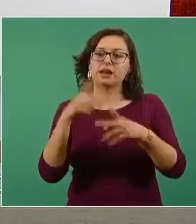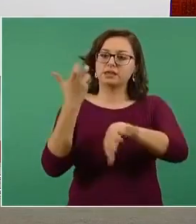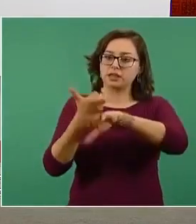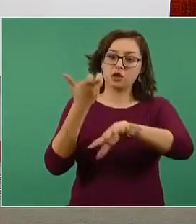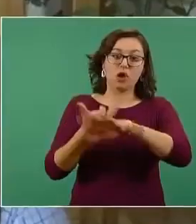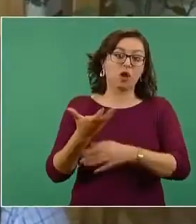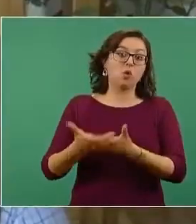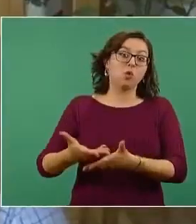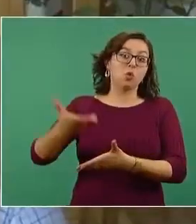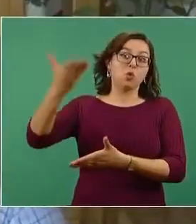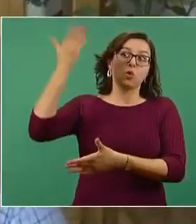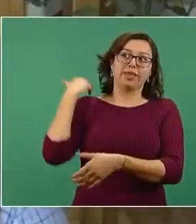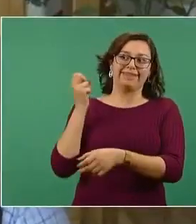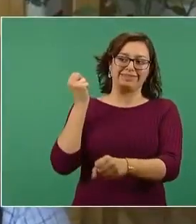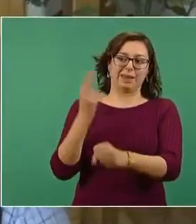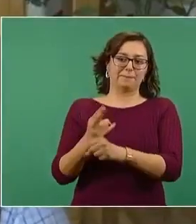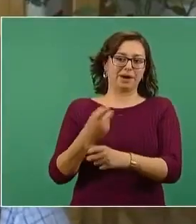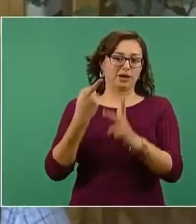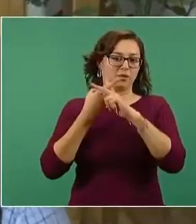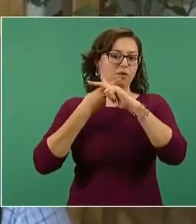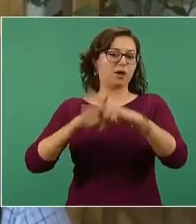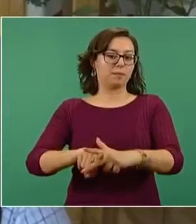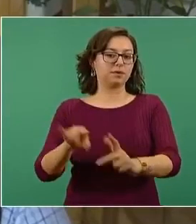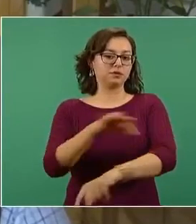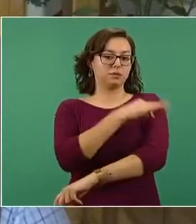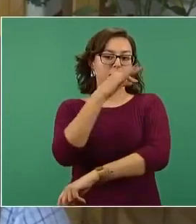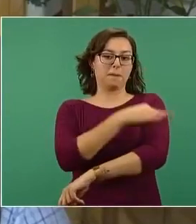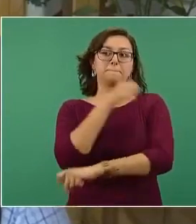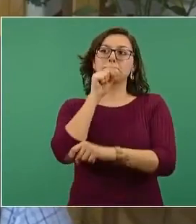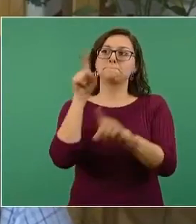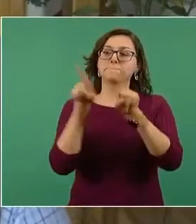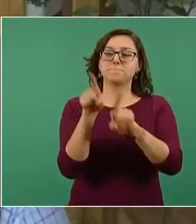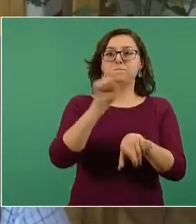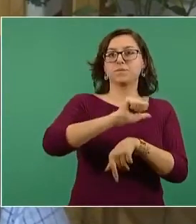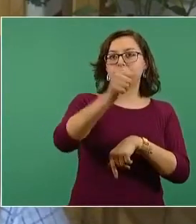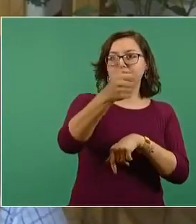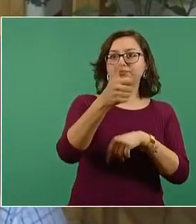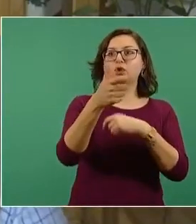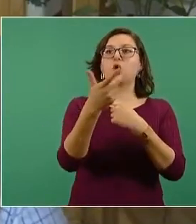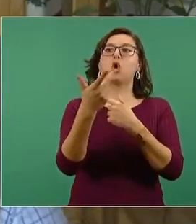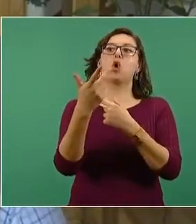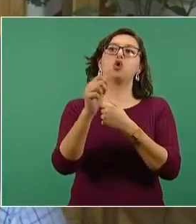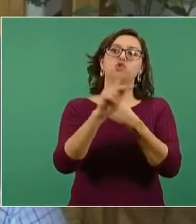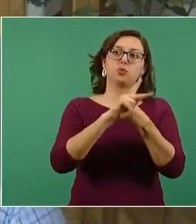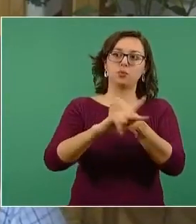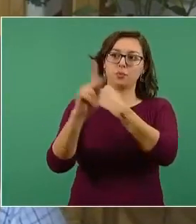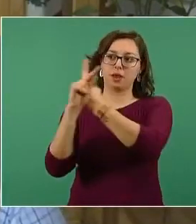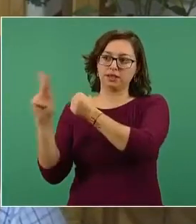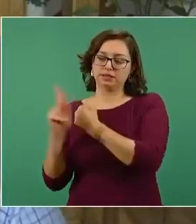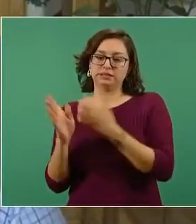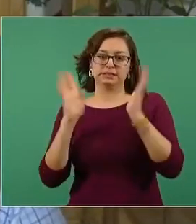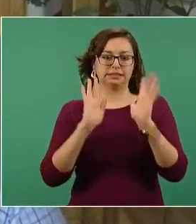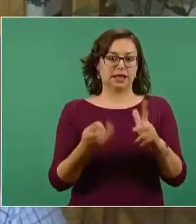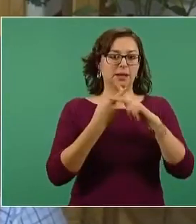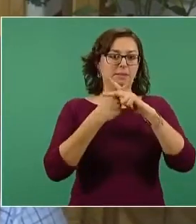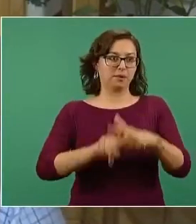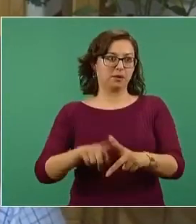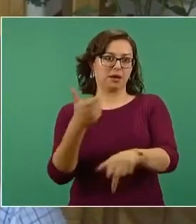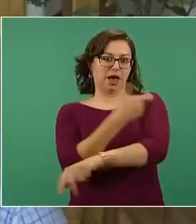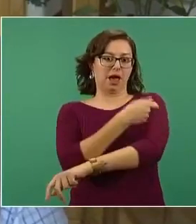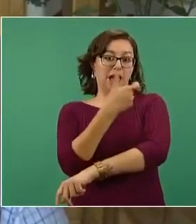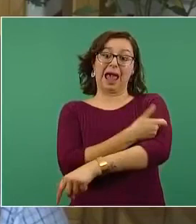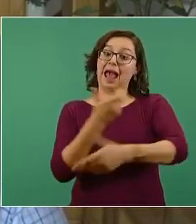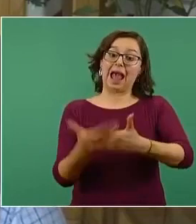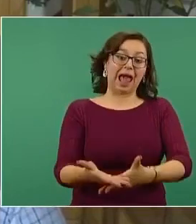Estados Unidos y algunos otros países que han tenido incrementos o, mejor dicho, coberturas importantes en su